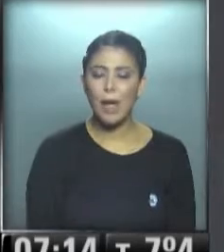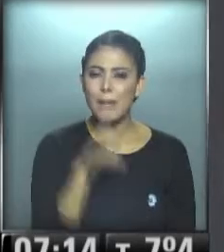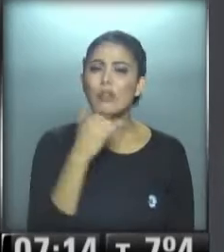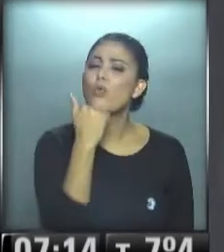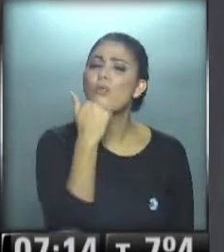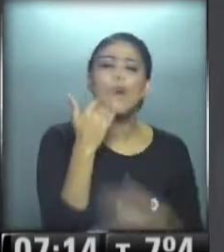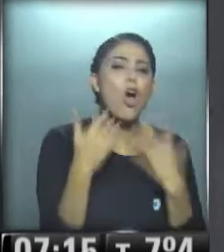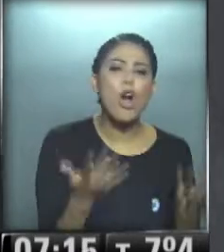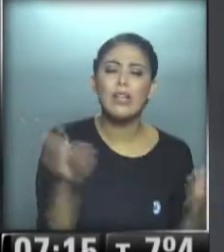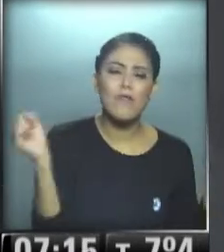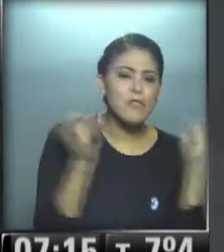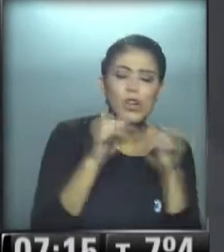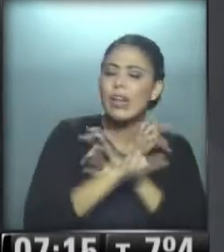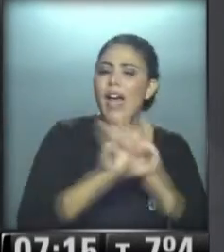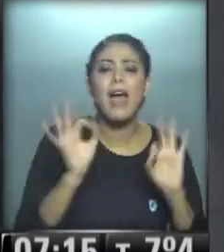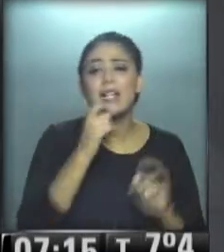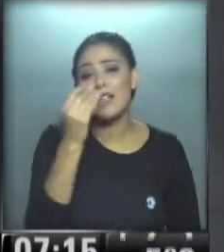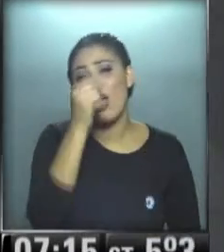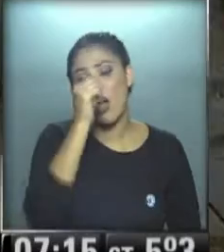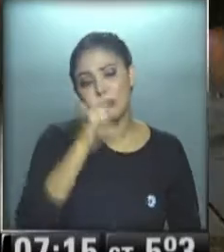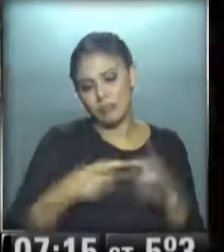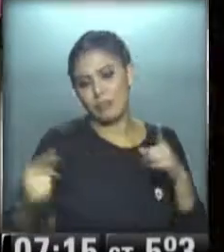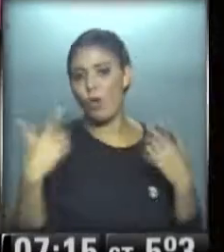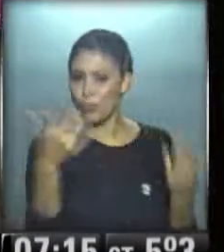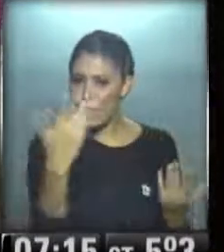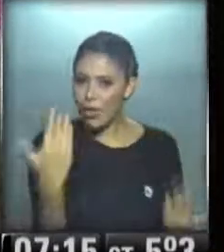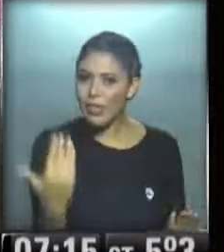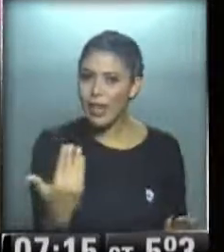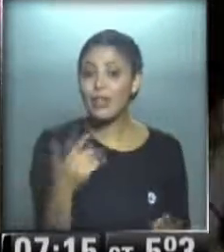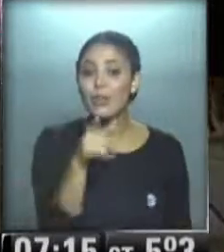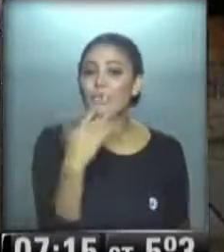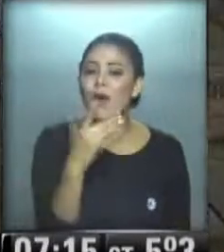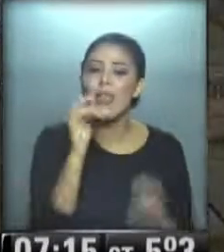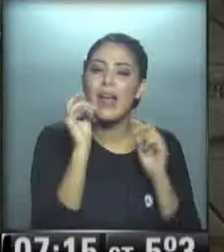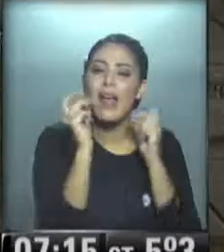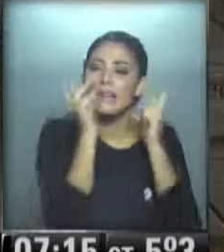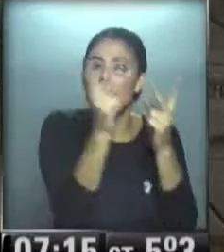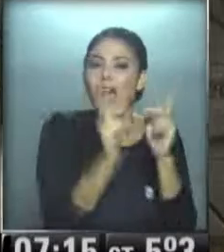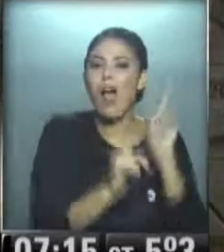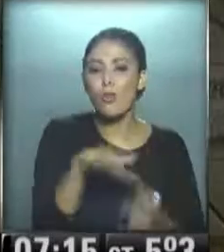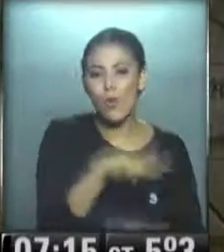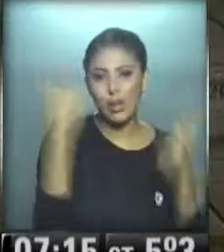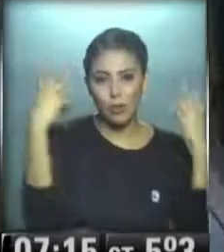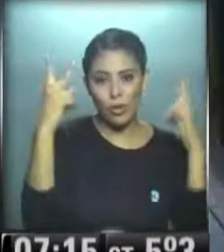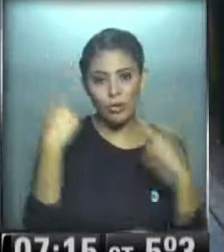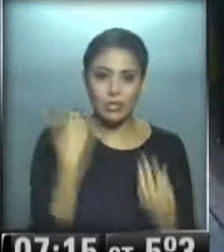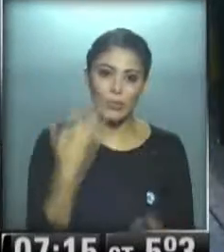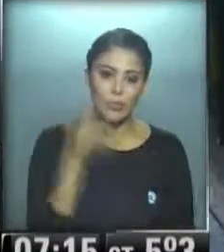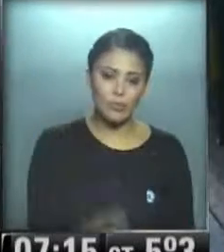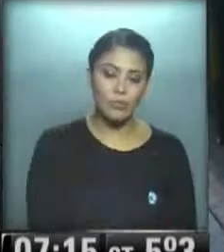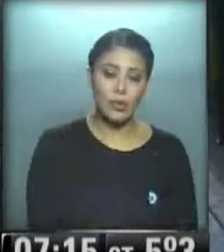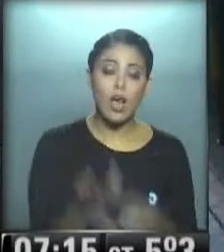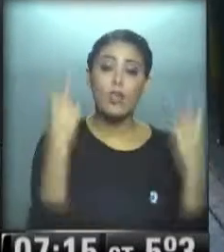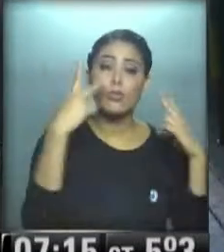Parece que no importa nunca, ni el frío ni nada. Cuando llega el fin de semana largo, sí podés y te podés dar una escapadita a alguno de los centros turísticos, lo haces. El